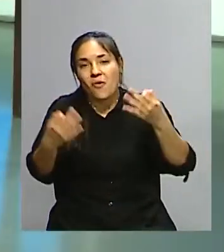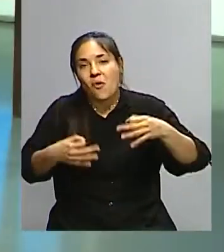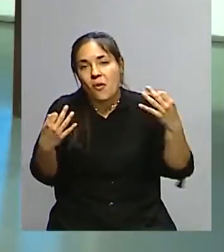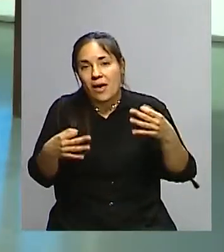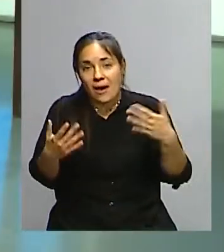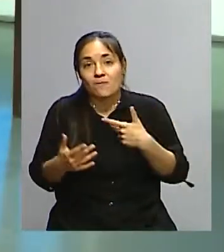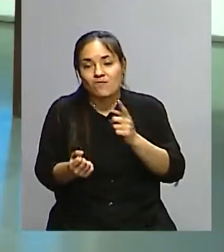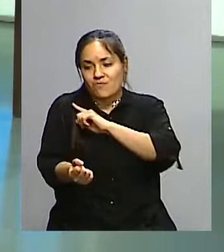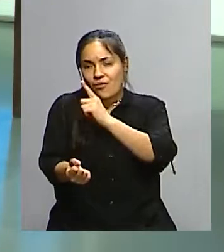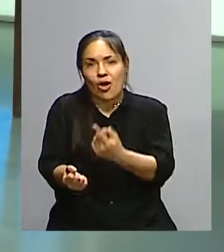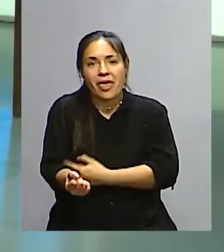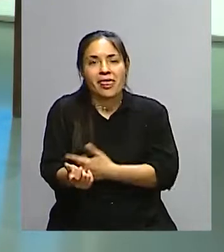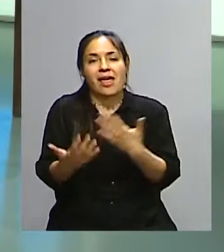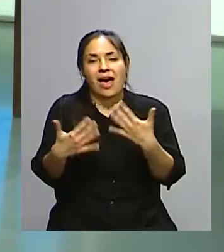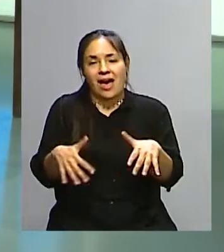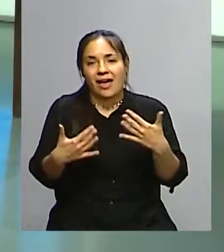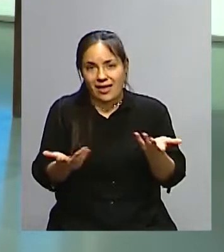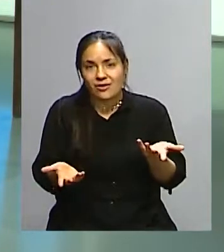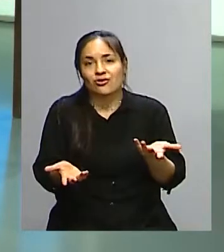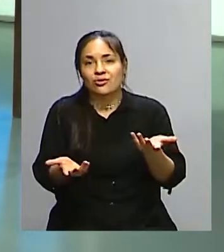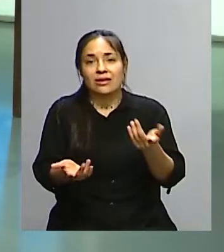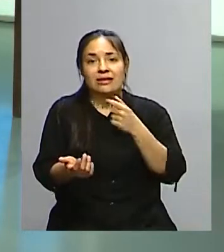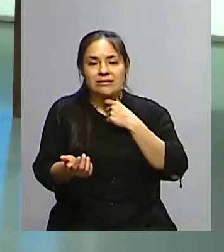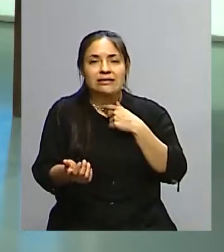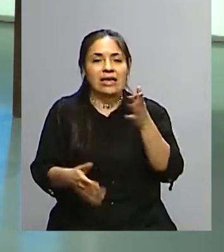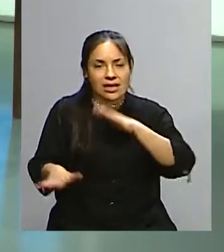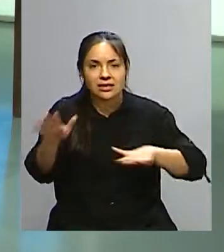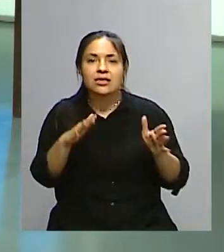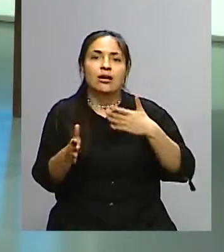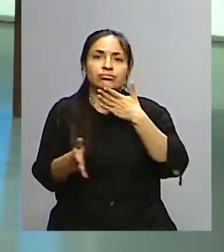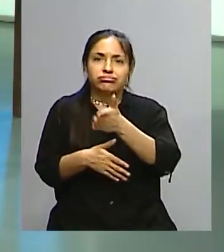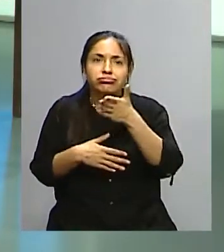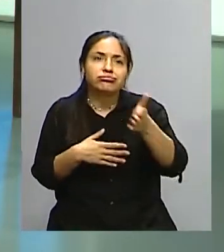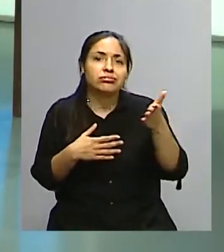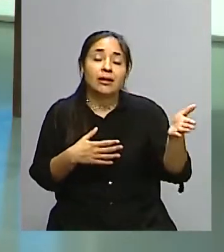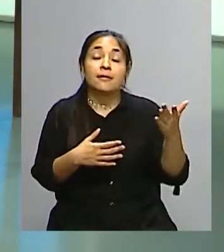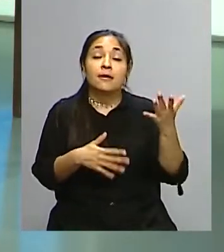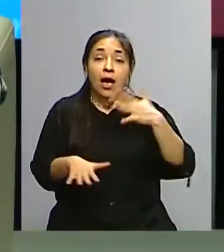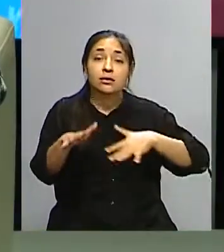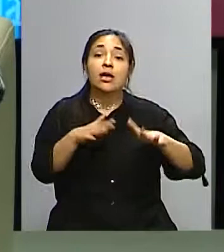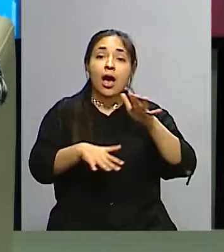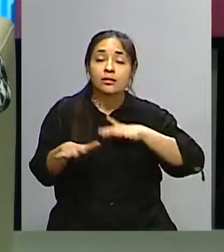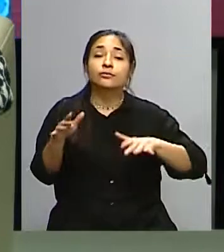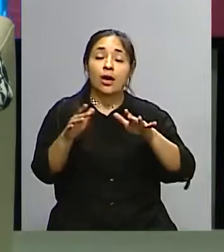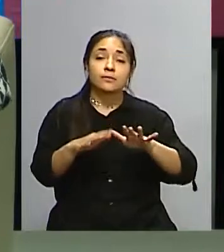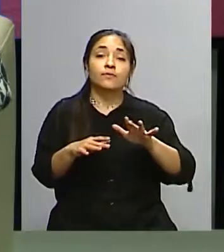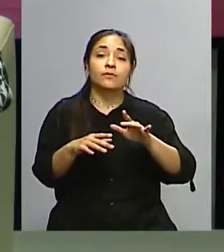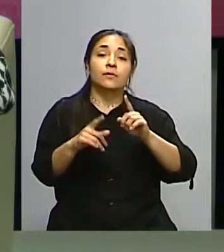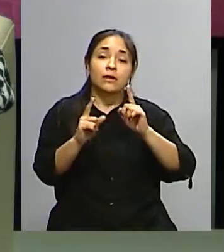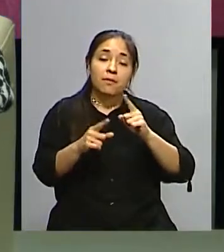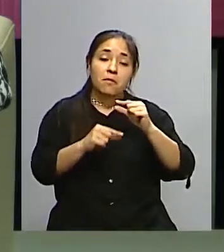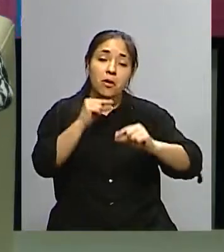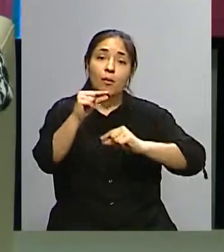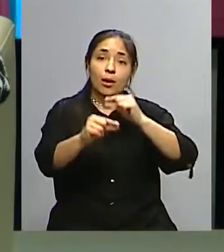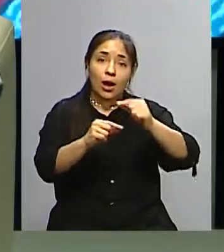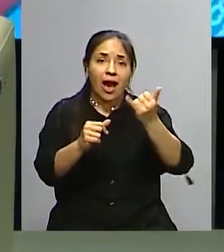muy empoderados, quieren realizar muchísimas actividades, las realizan y paulatinamente también se organizan cada vez